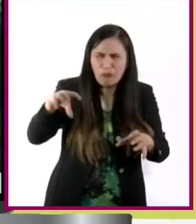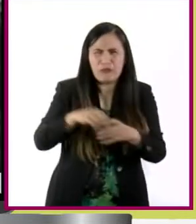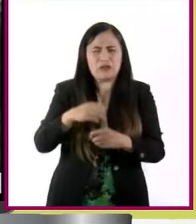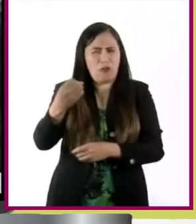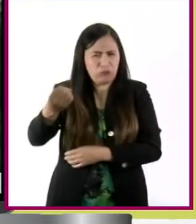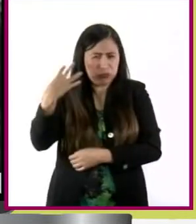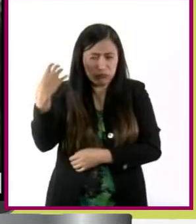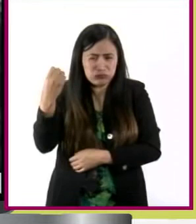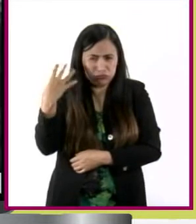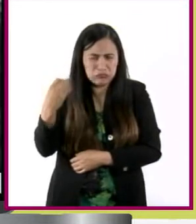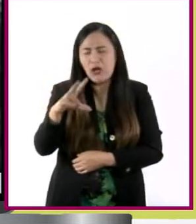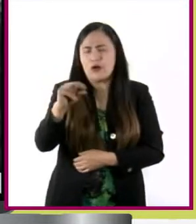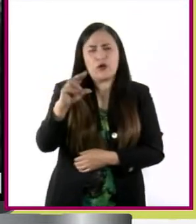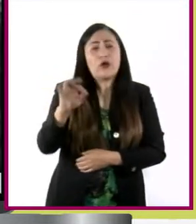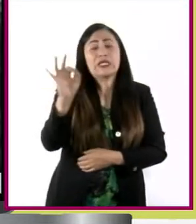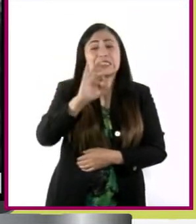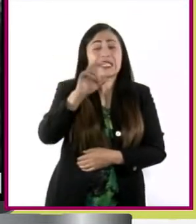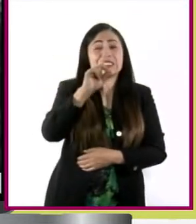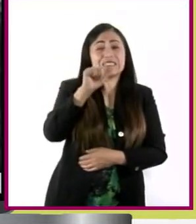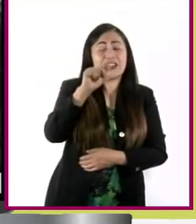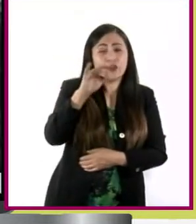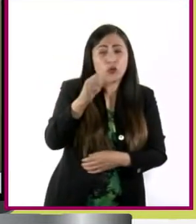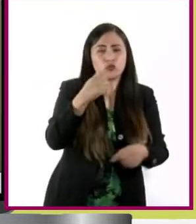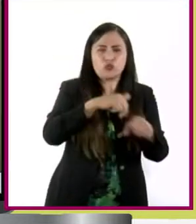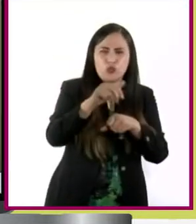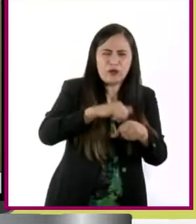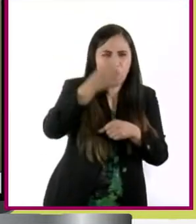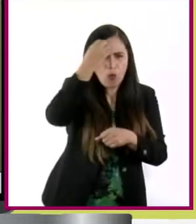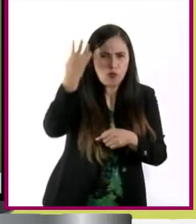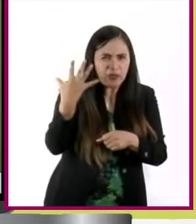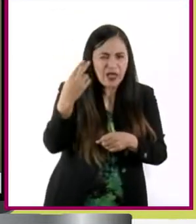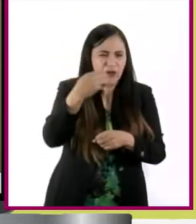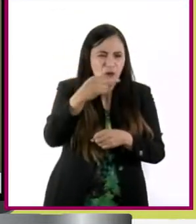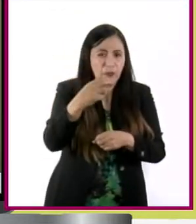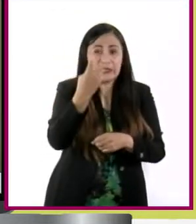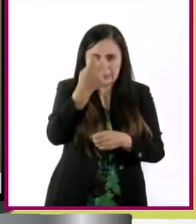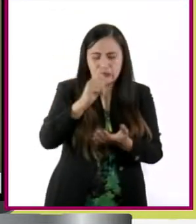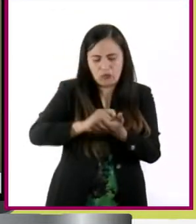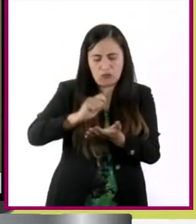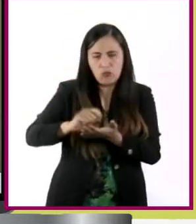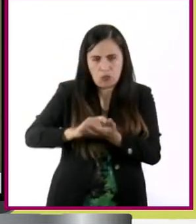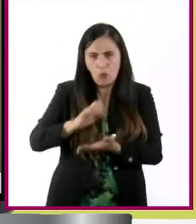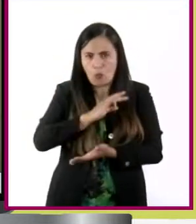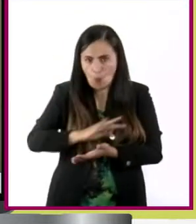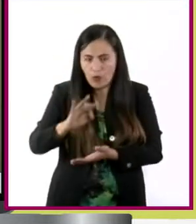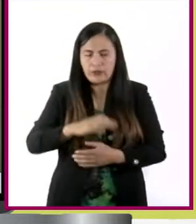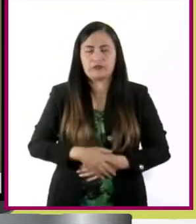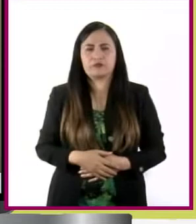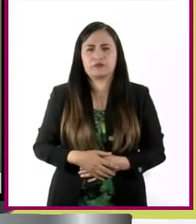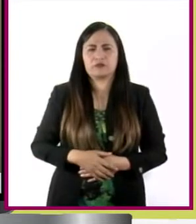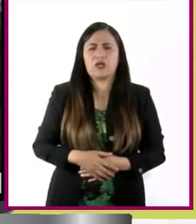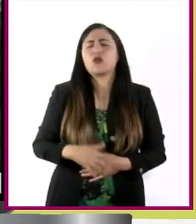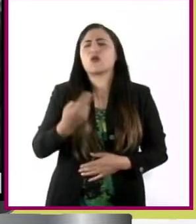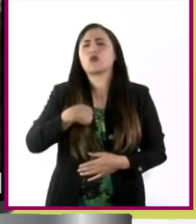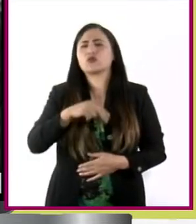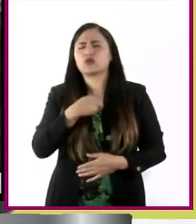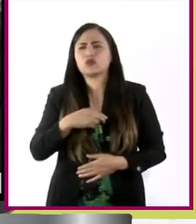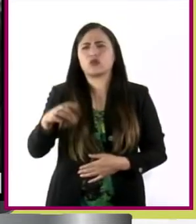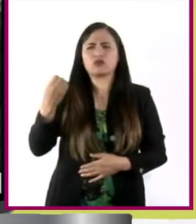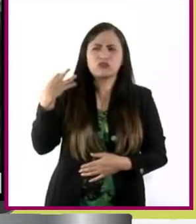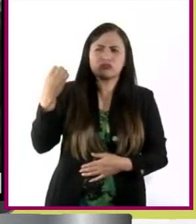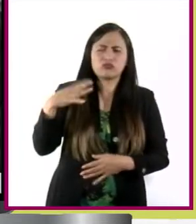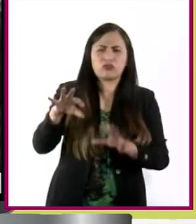sí los datos que se te pueden olvidar, los nombres que se te pueden olvidar. Oye, Melanie, ¿cómo podemos saber el tipo de discurso que queremos dar?